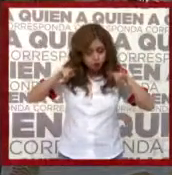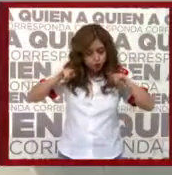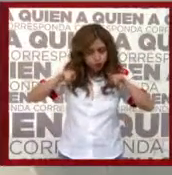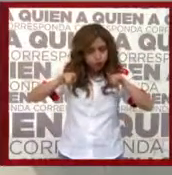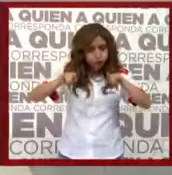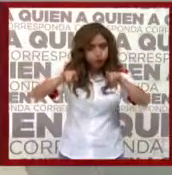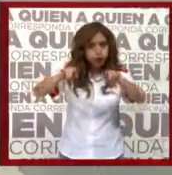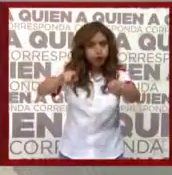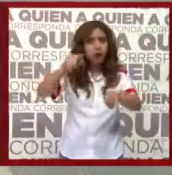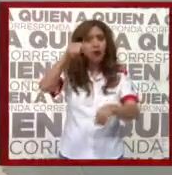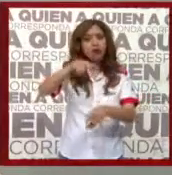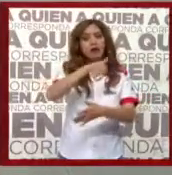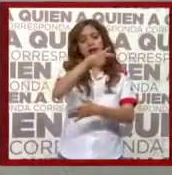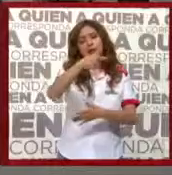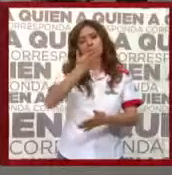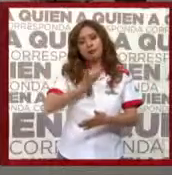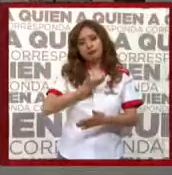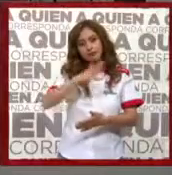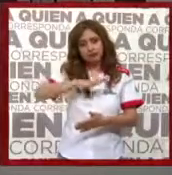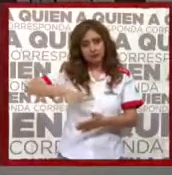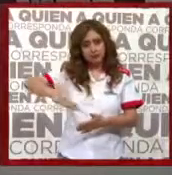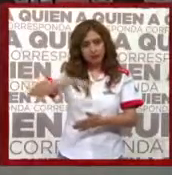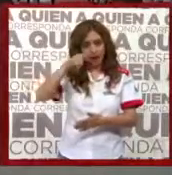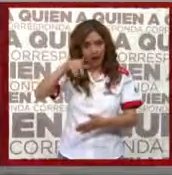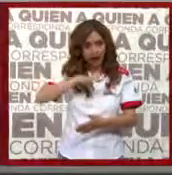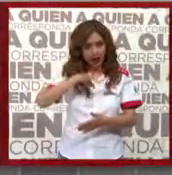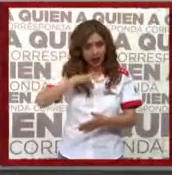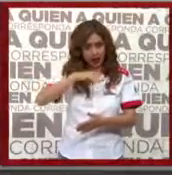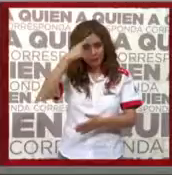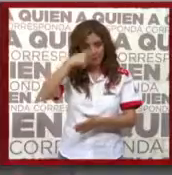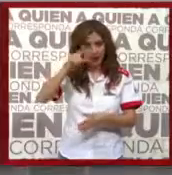sentido, hacia el centro de la ciudad, y existe un carril exclusivo